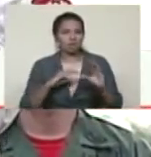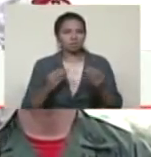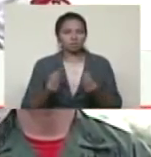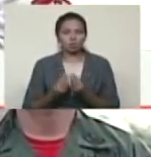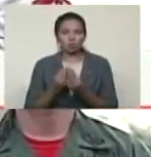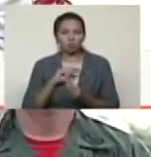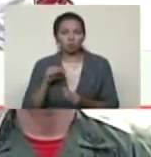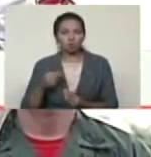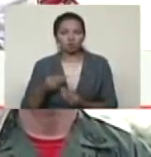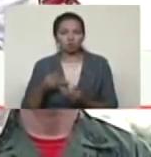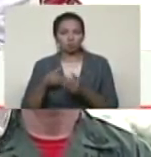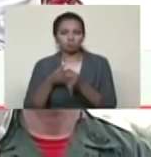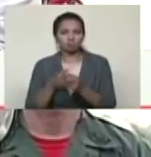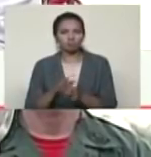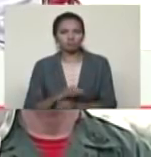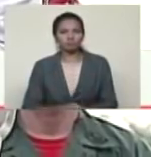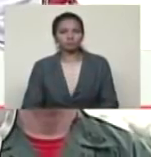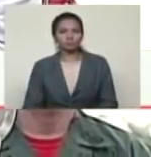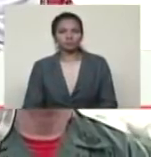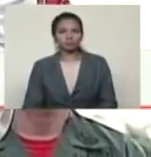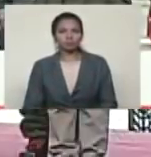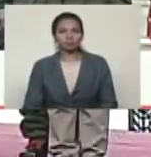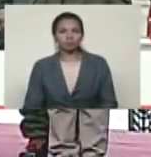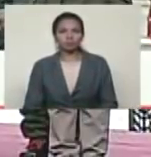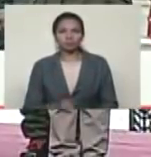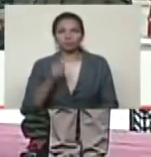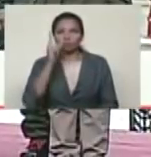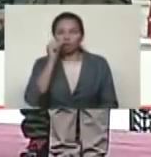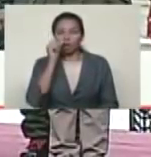comandante del patrullero Cariña